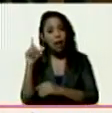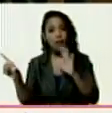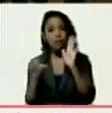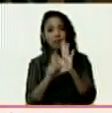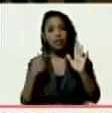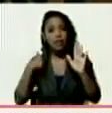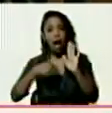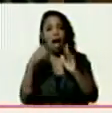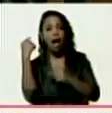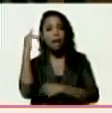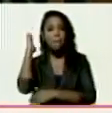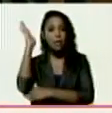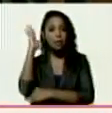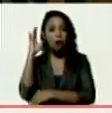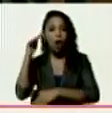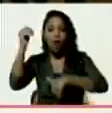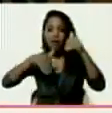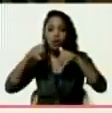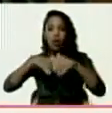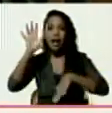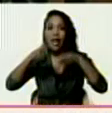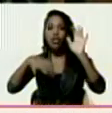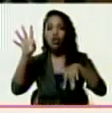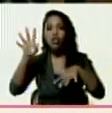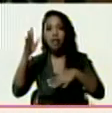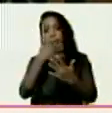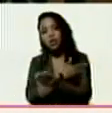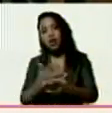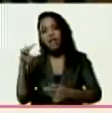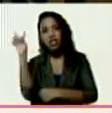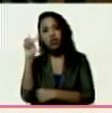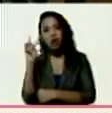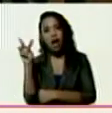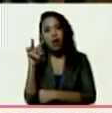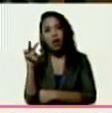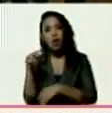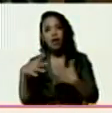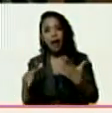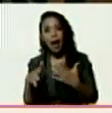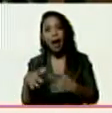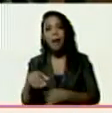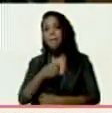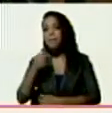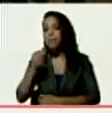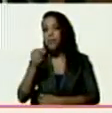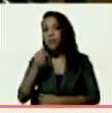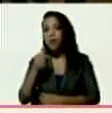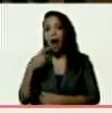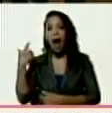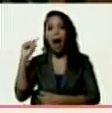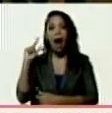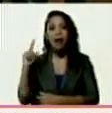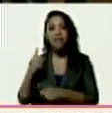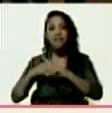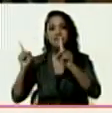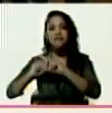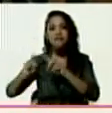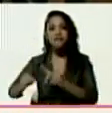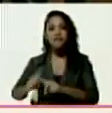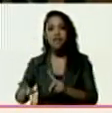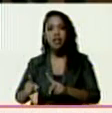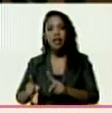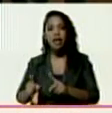parlamento son los votos de 14 millones de venezolanos, que es el parlamento y el templo donde existe la diversidad de